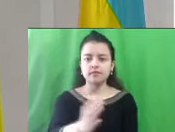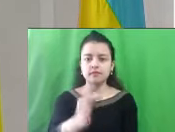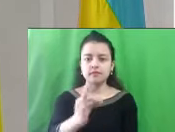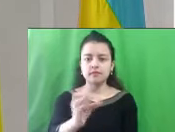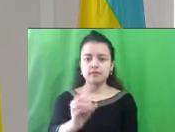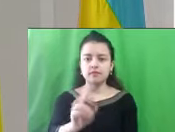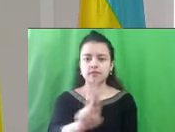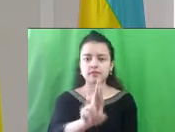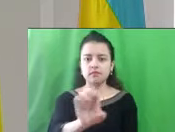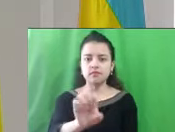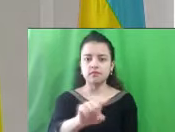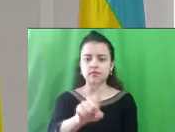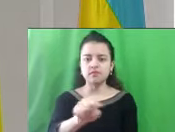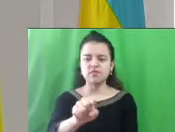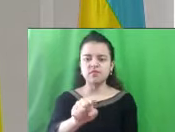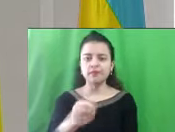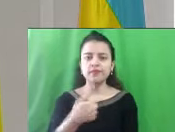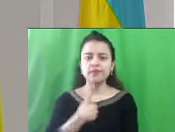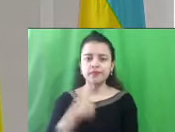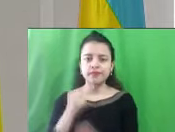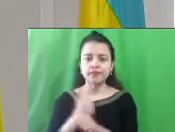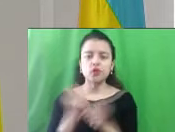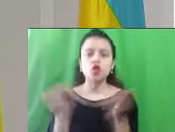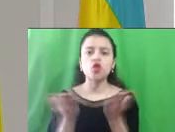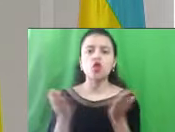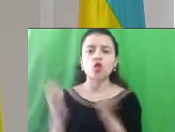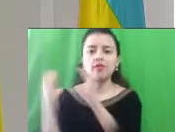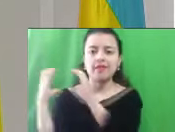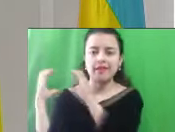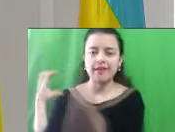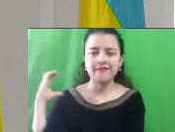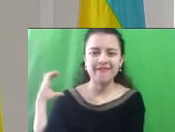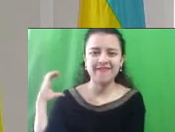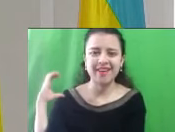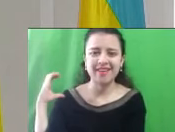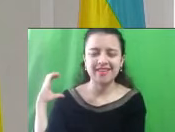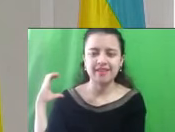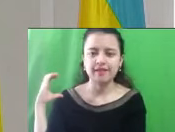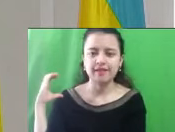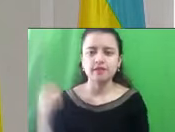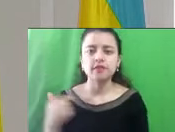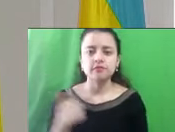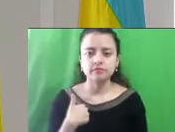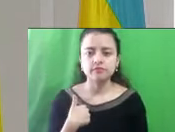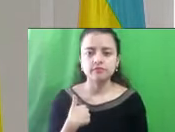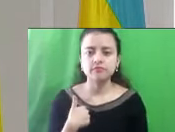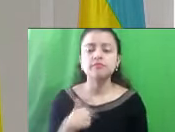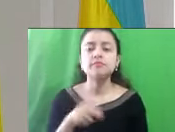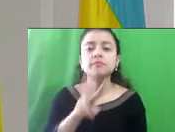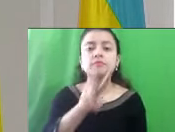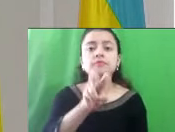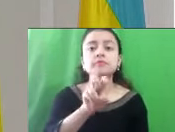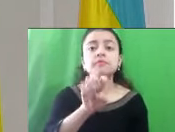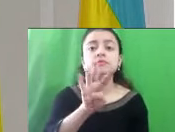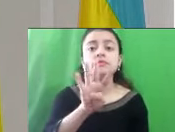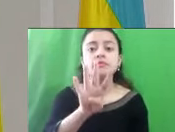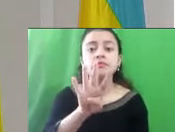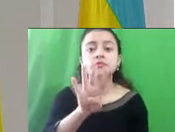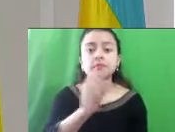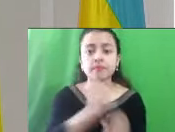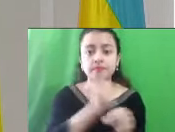La empresa Aguas de Facatativá cuenta con 85 funcionarios, de los cuales 74 son trabajadores oficiales